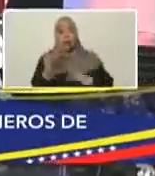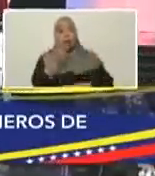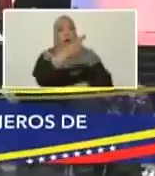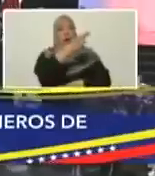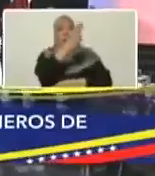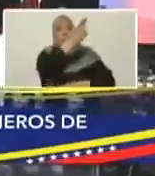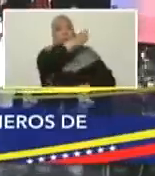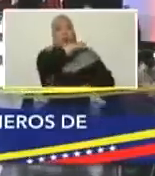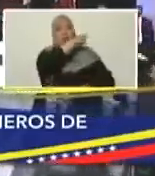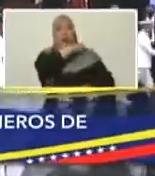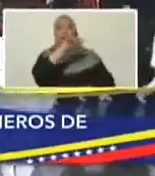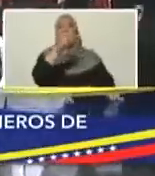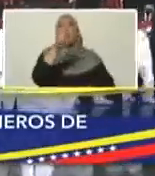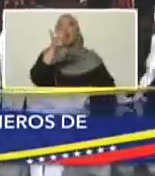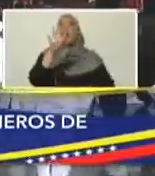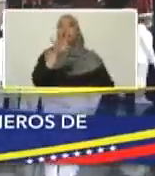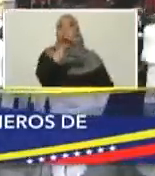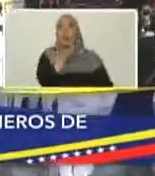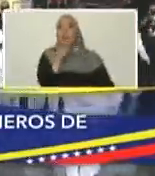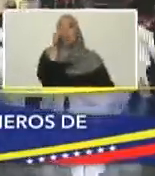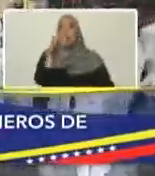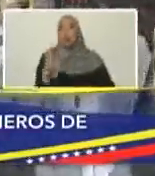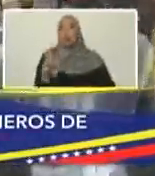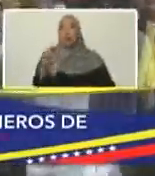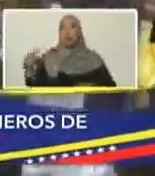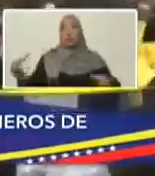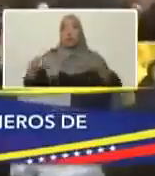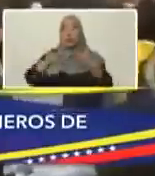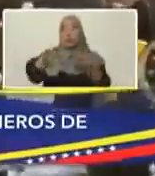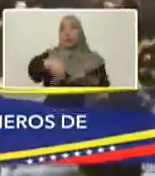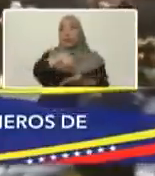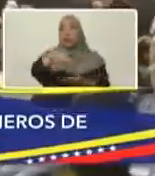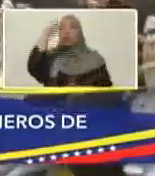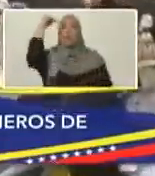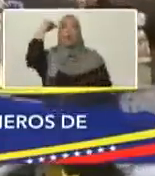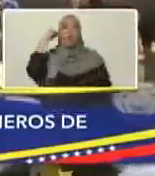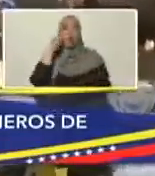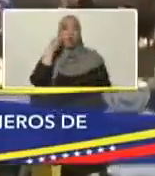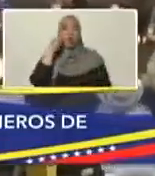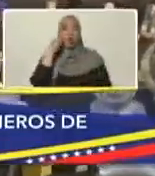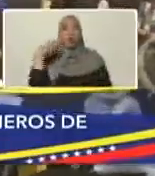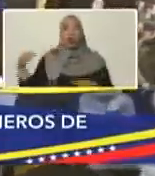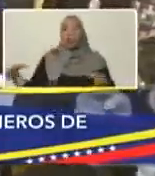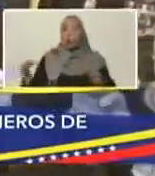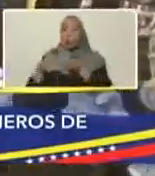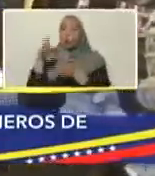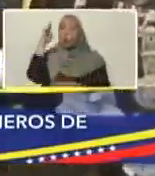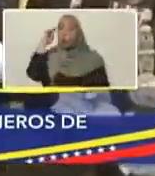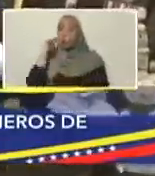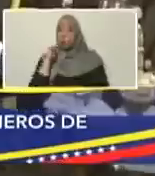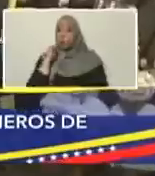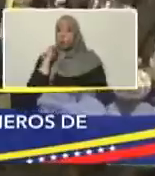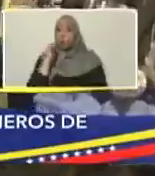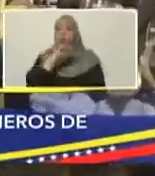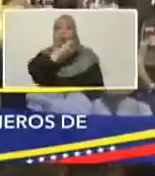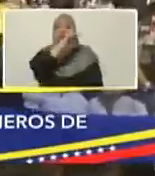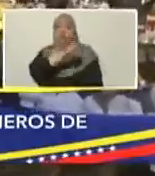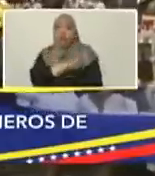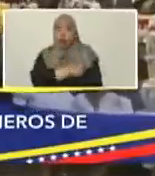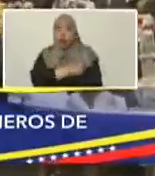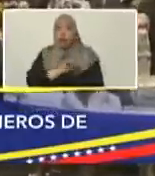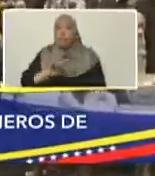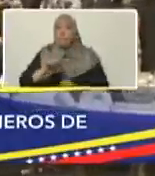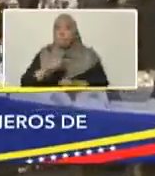contraalmirante de 14 oficiales de la Armada Bolivariana. Nuestra Fuerza Armada Nacional Bolivariana se fortalece. Aviación